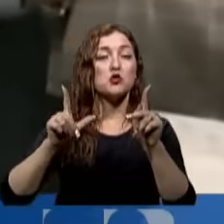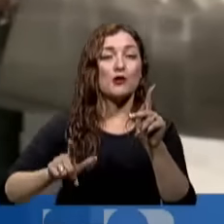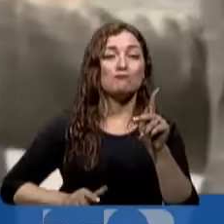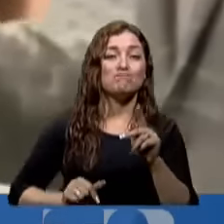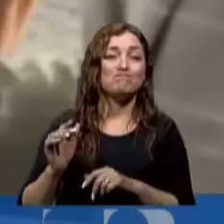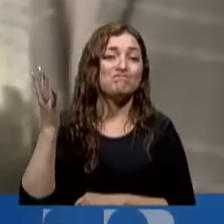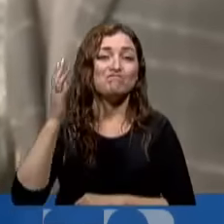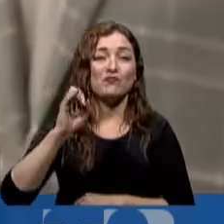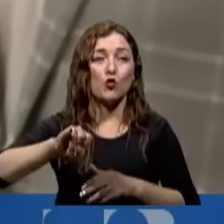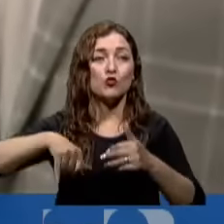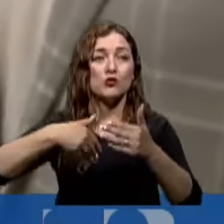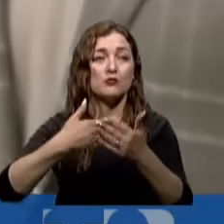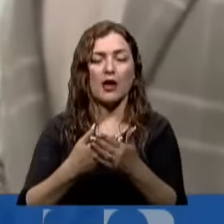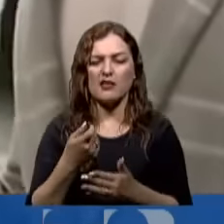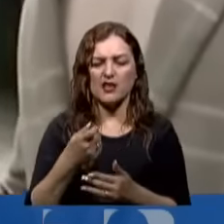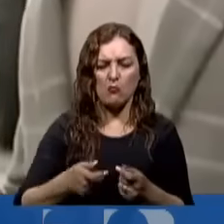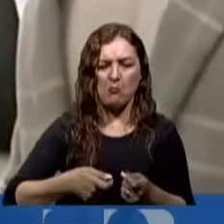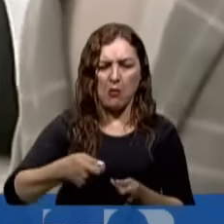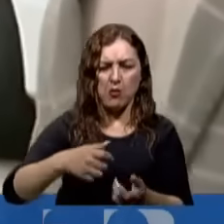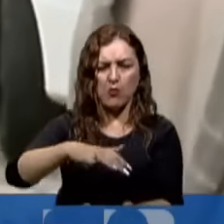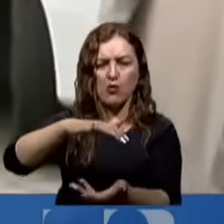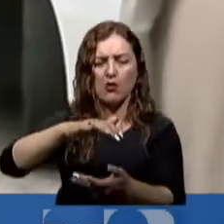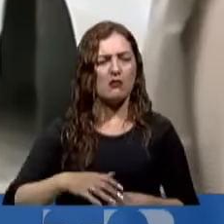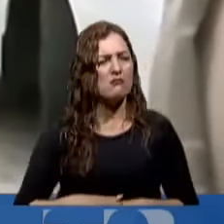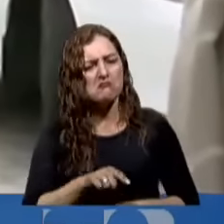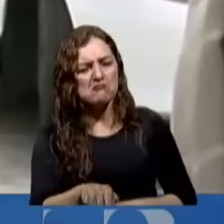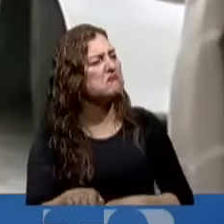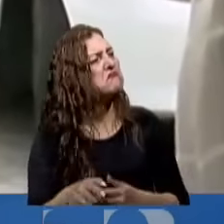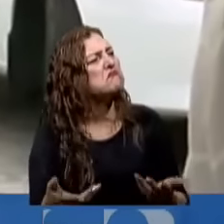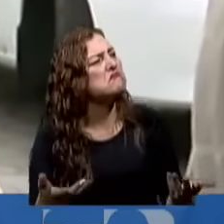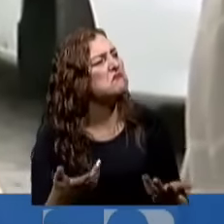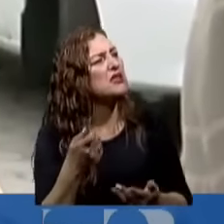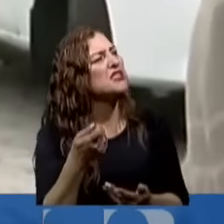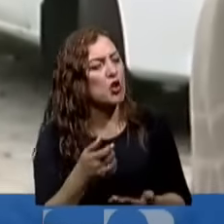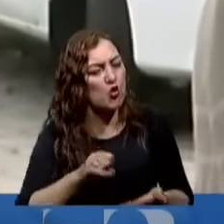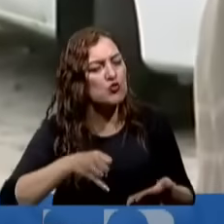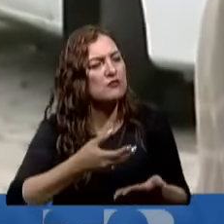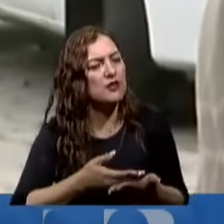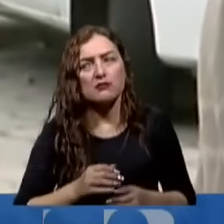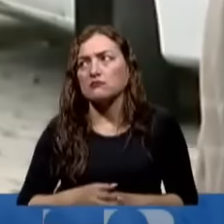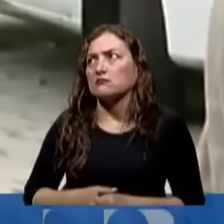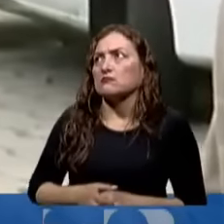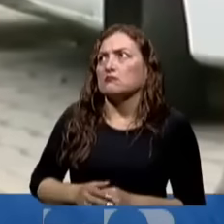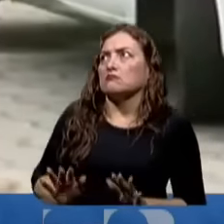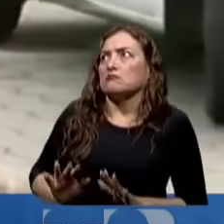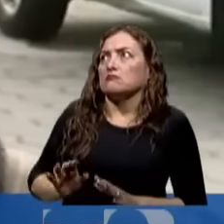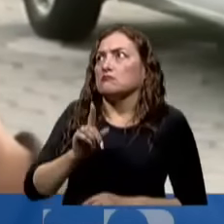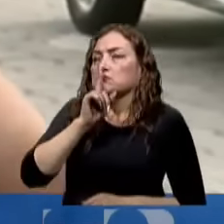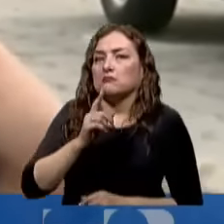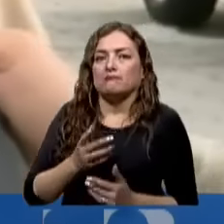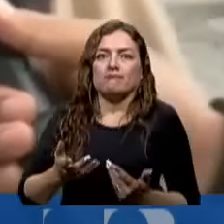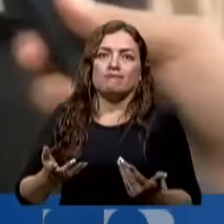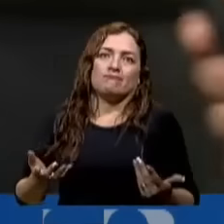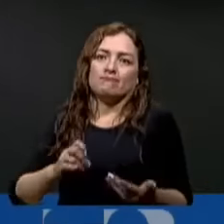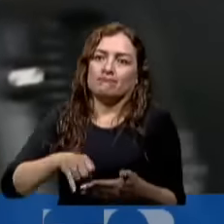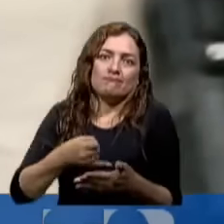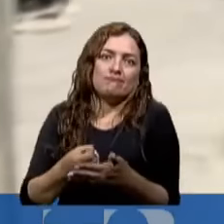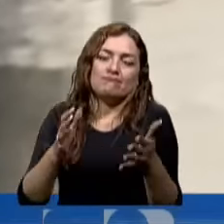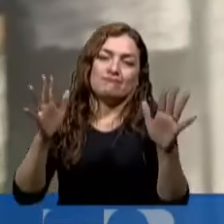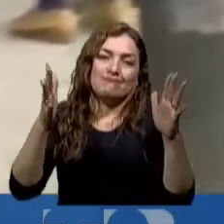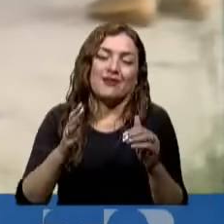una suma de dinero que tampoco puede indicarnos cuál es la procedencia. Entonces en este momento se va a proceder ya a